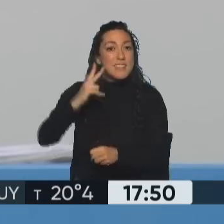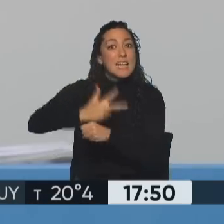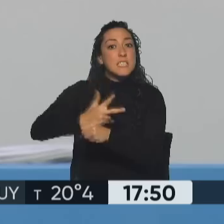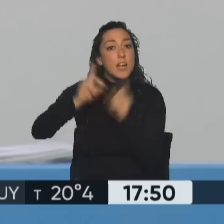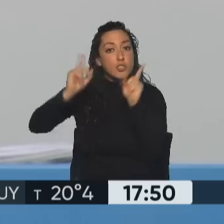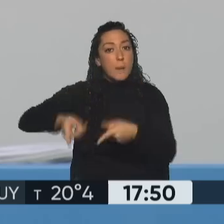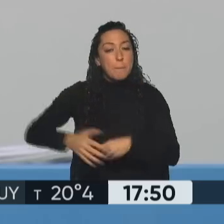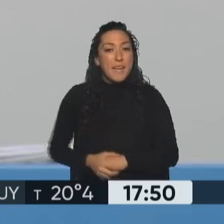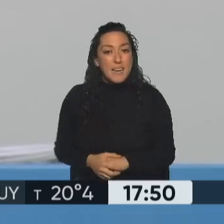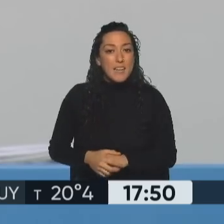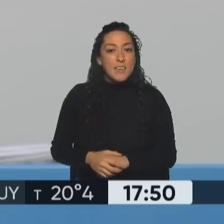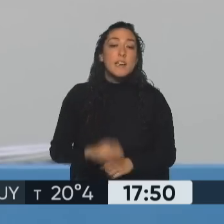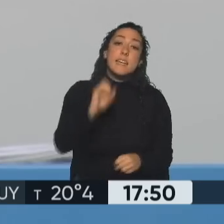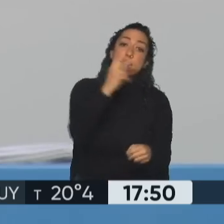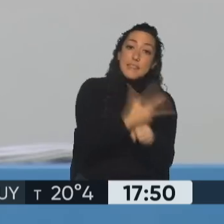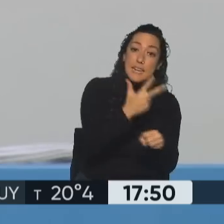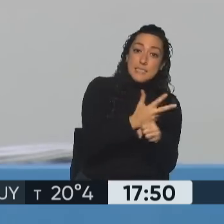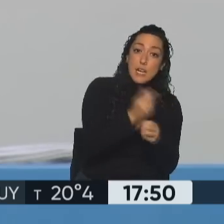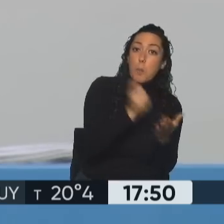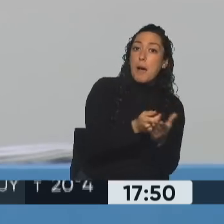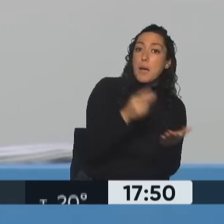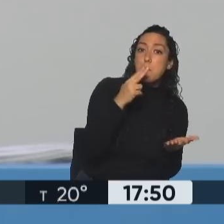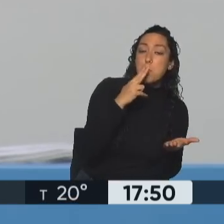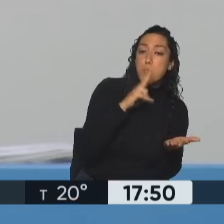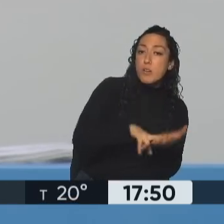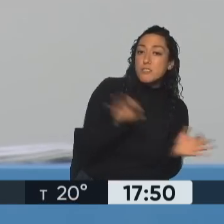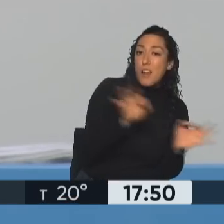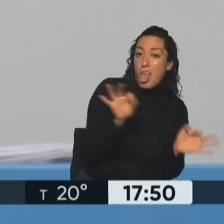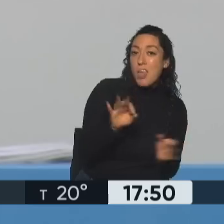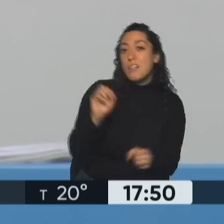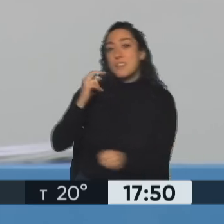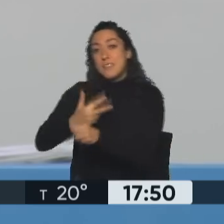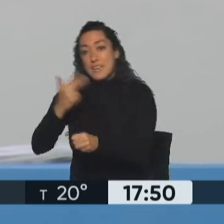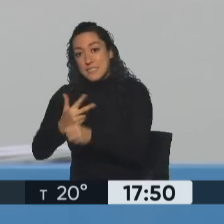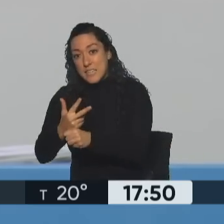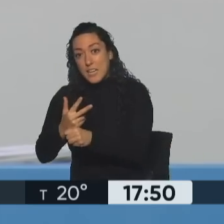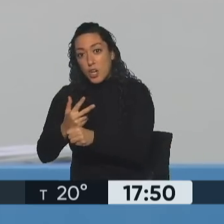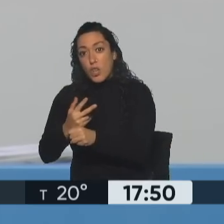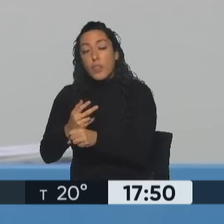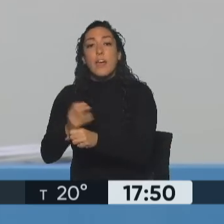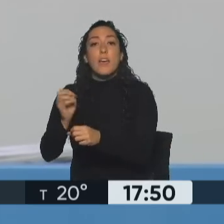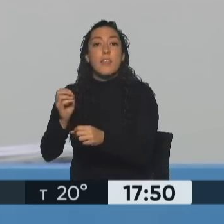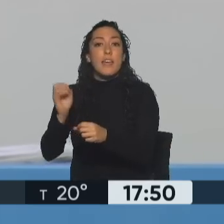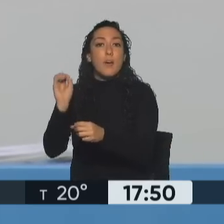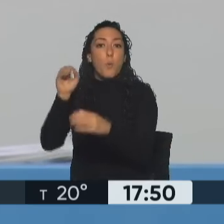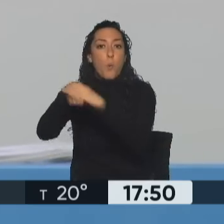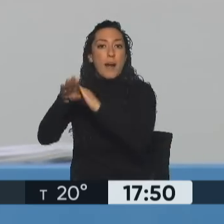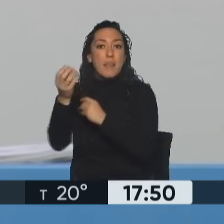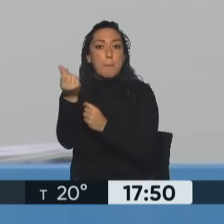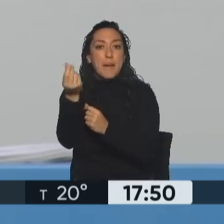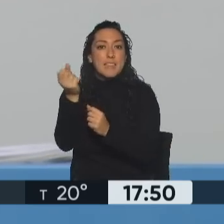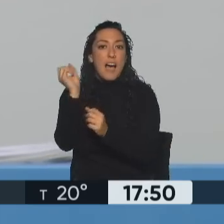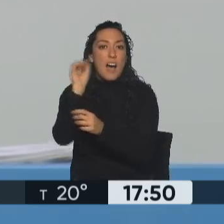casualidad. Somos terceros en evasión y terceros en formar activos en el exterior. Esto